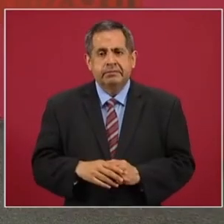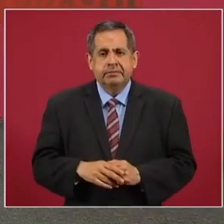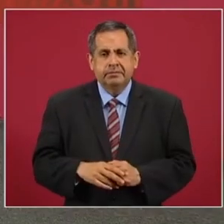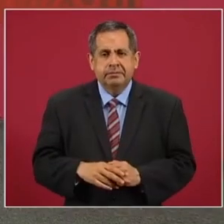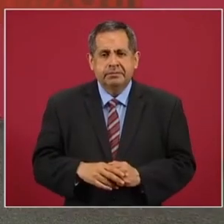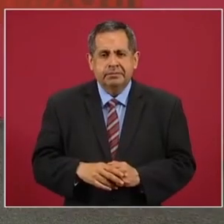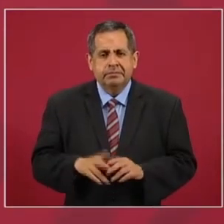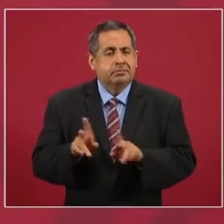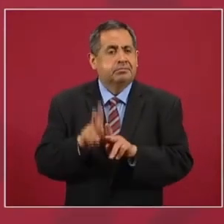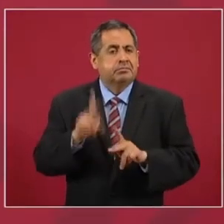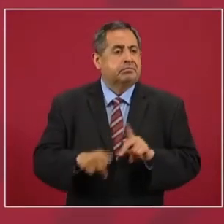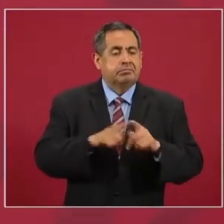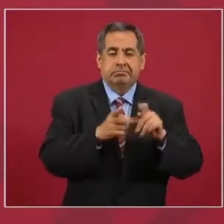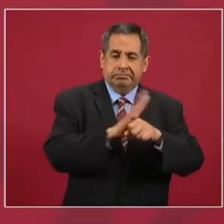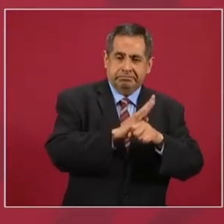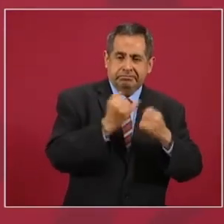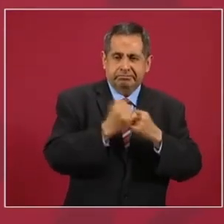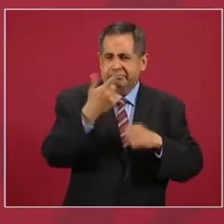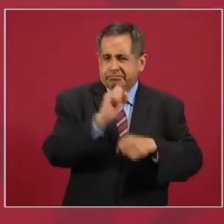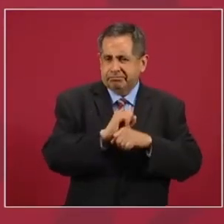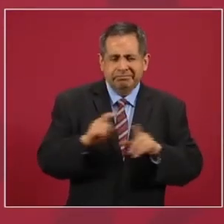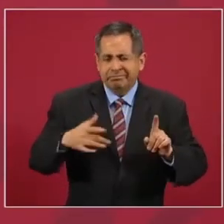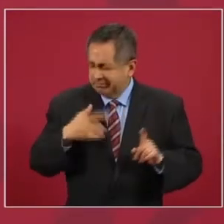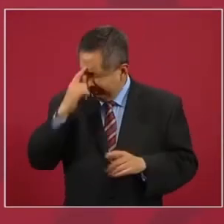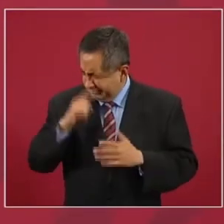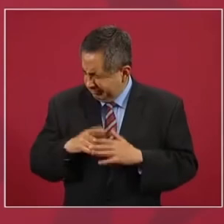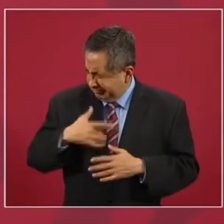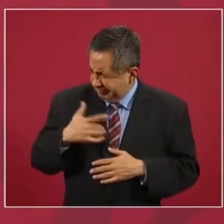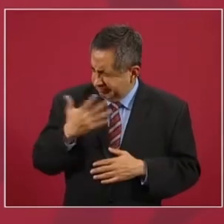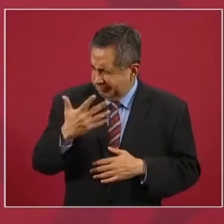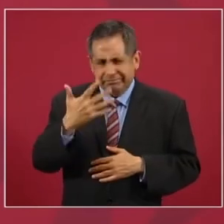así como la pandemia, pero no sé si 7, creo que 5,